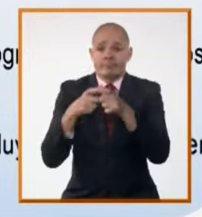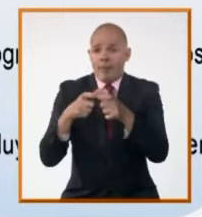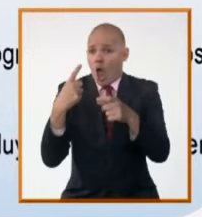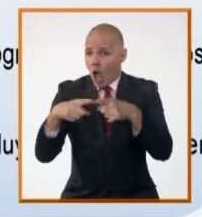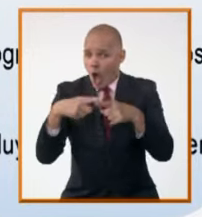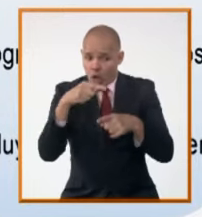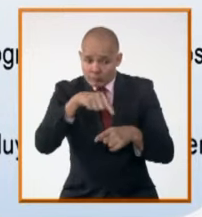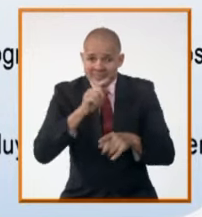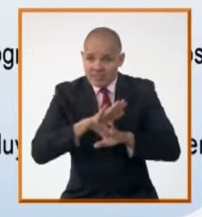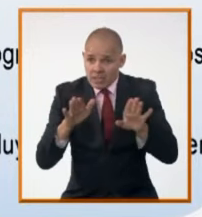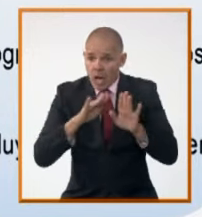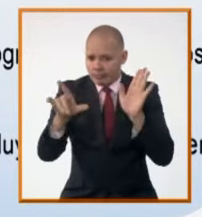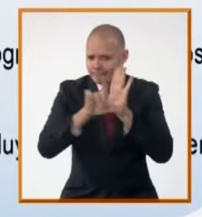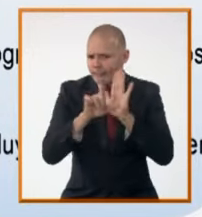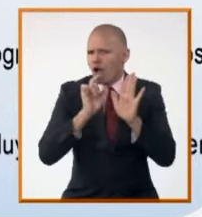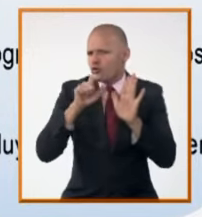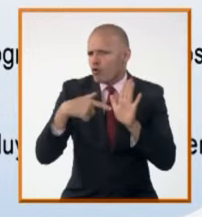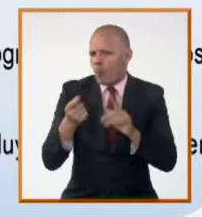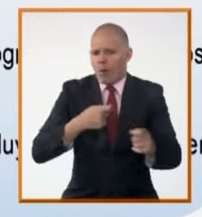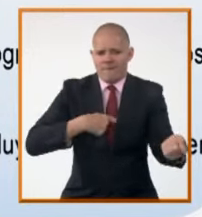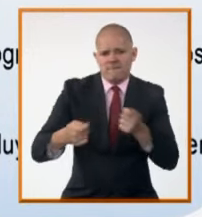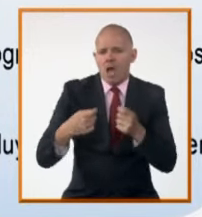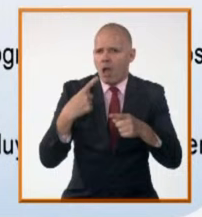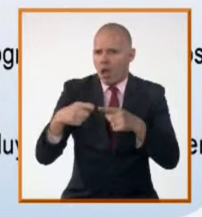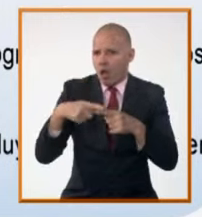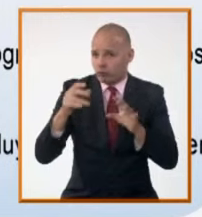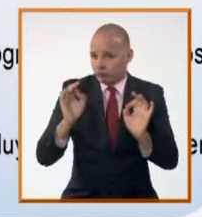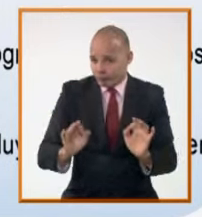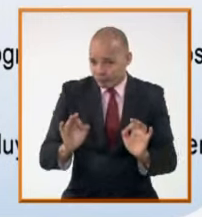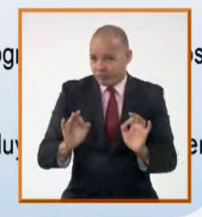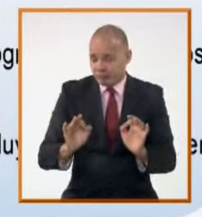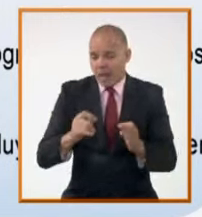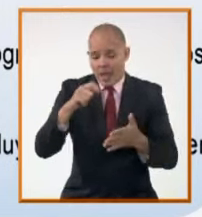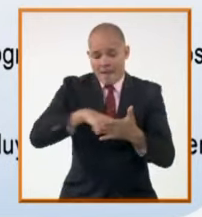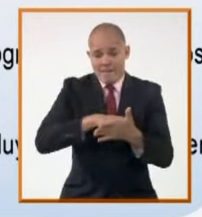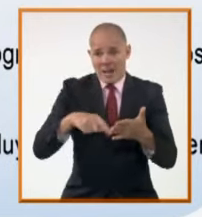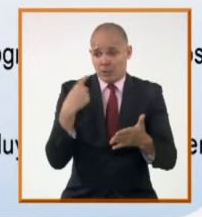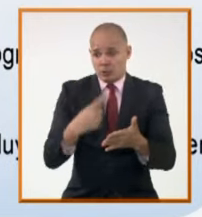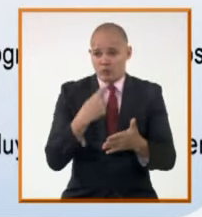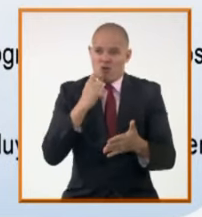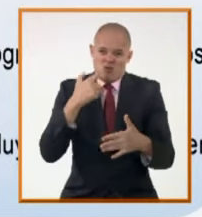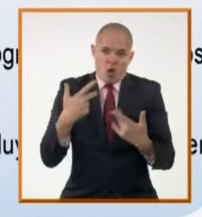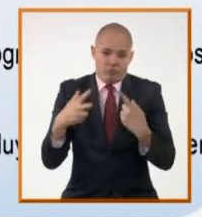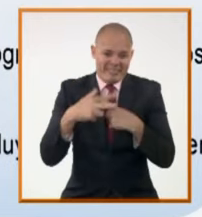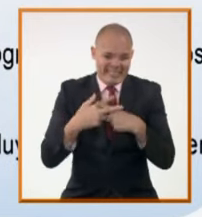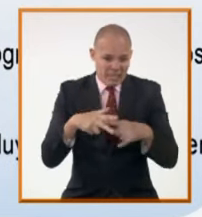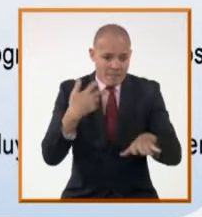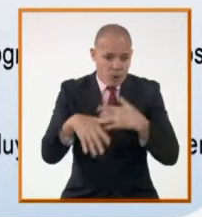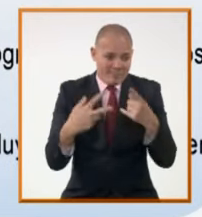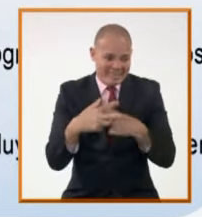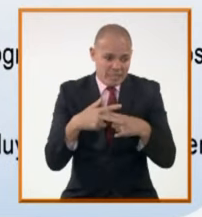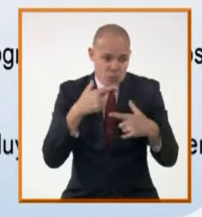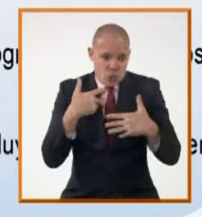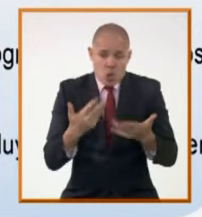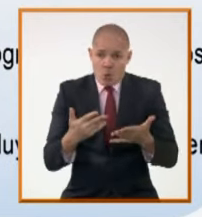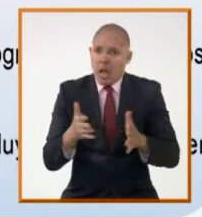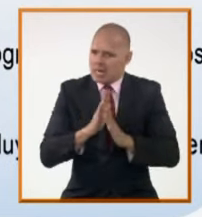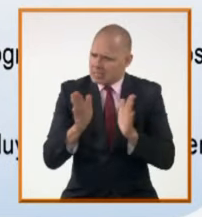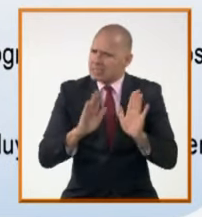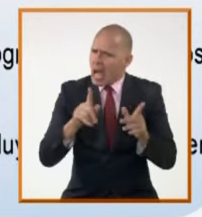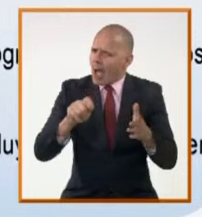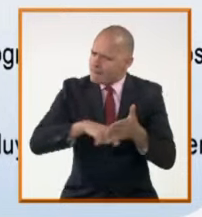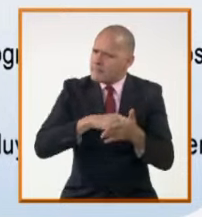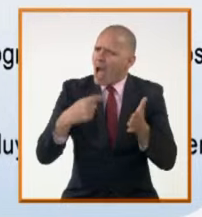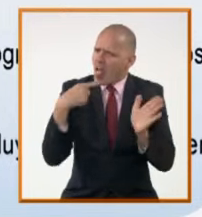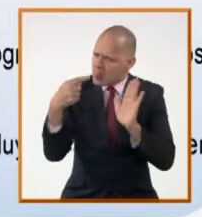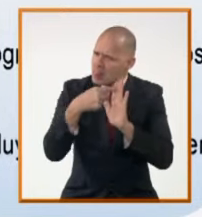medida para la salida de la situación en que nos encontramos no logran su concreción ni marchan